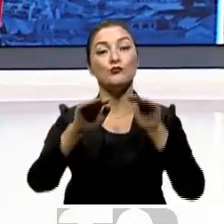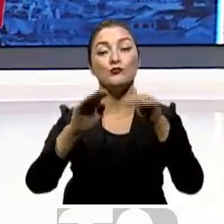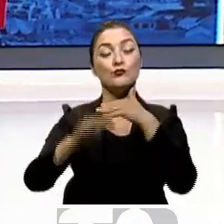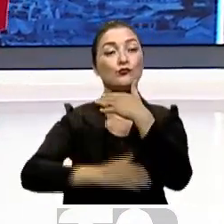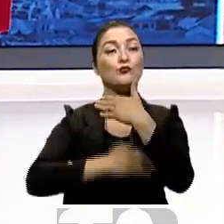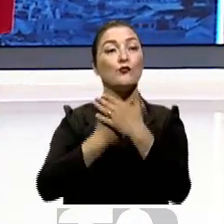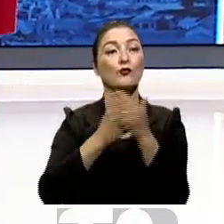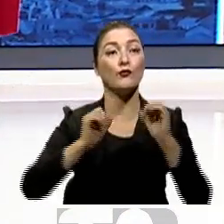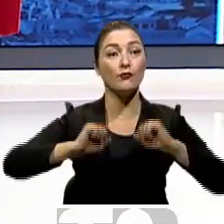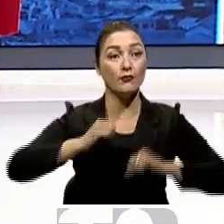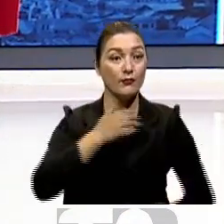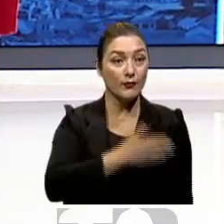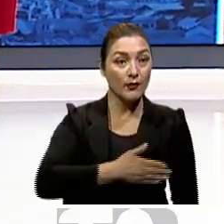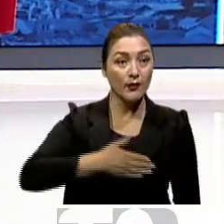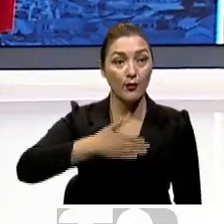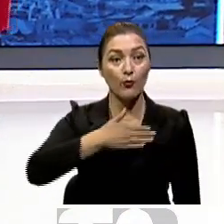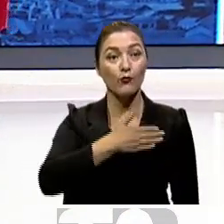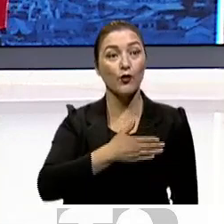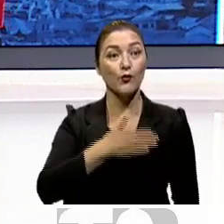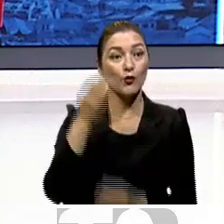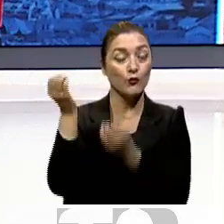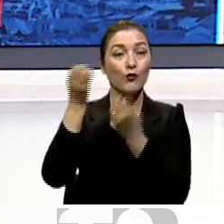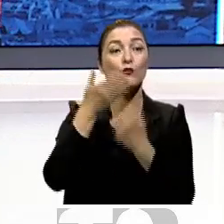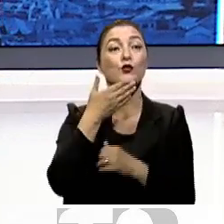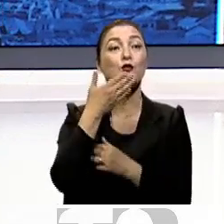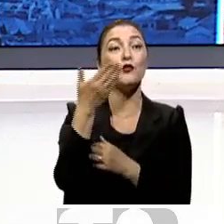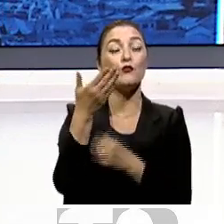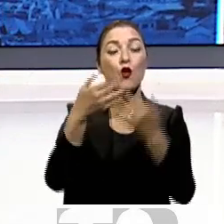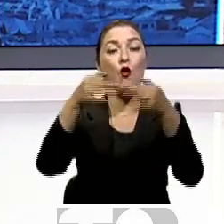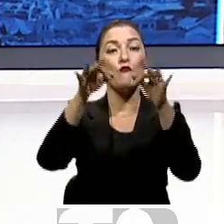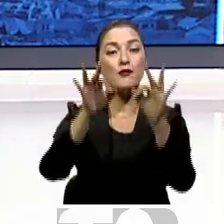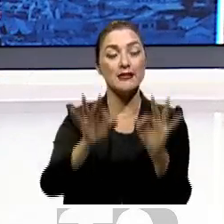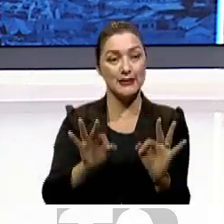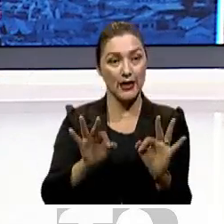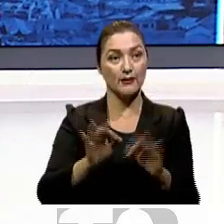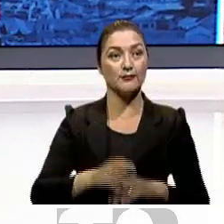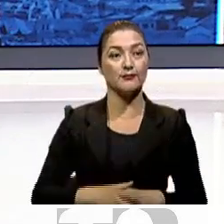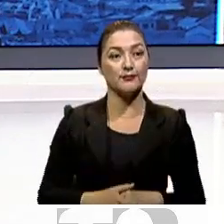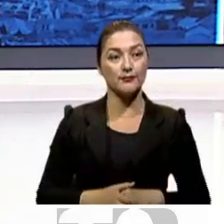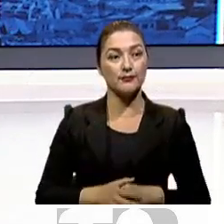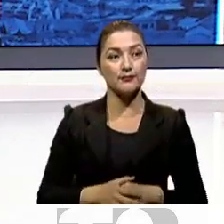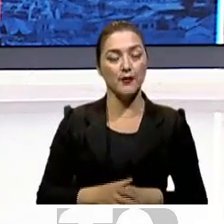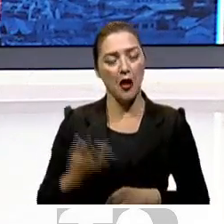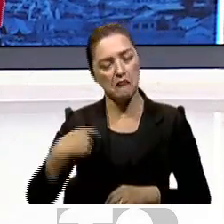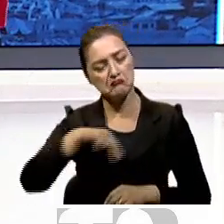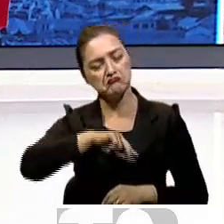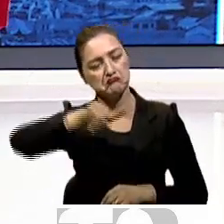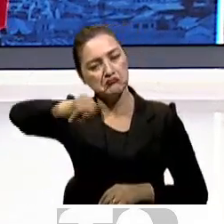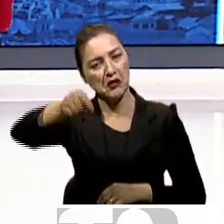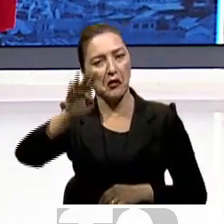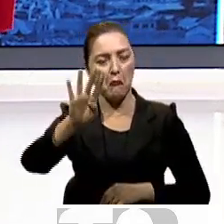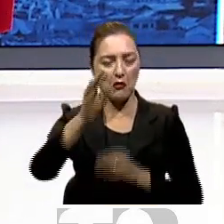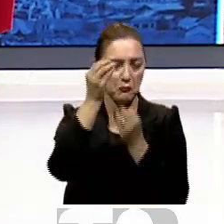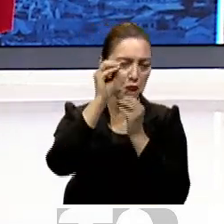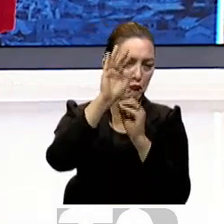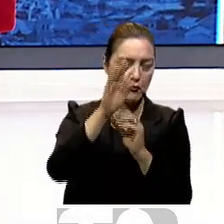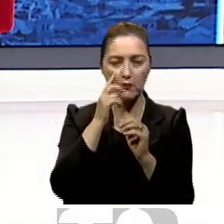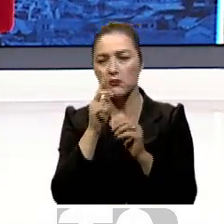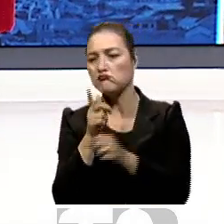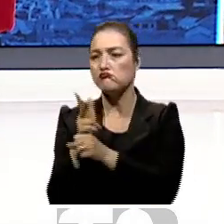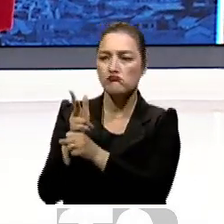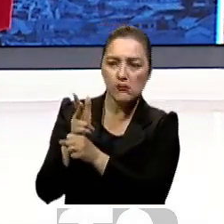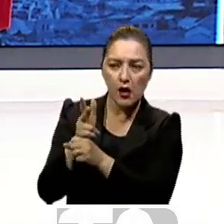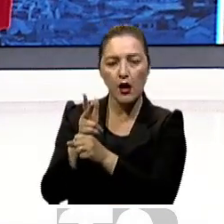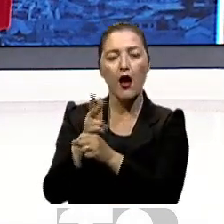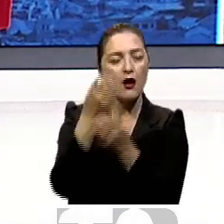para que ustedes, por favor, se informen a través de estos canales oficiales. Y nosotros también vamos a ir dando seguimiento y estamos dando seguimiento a